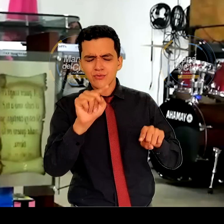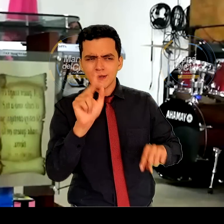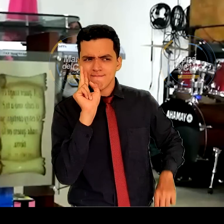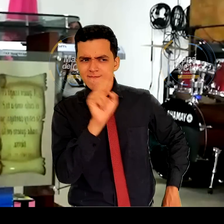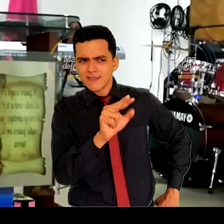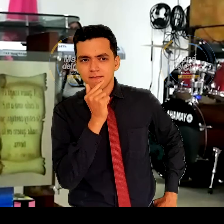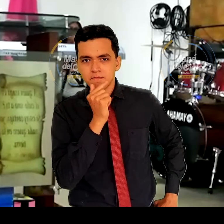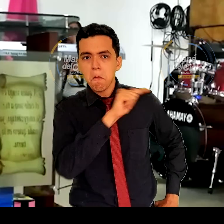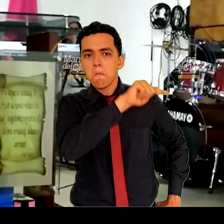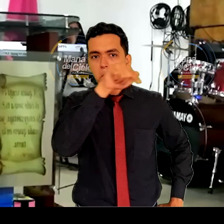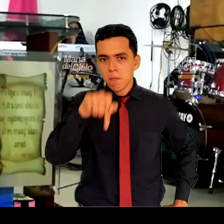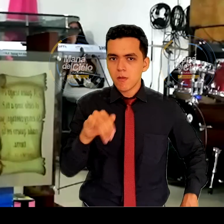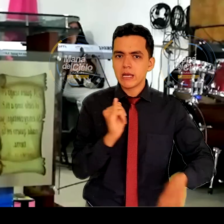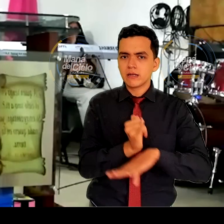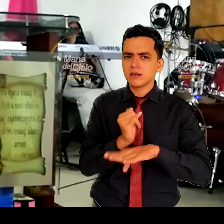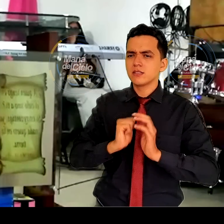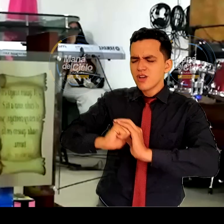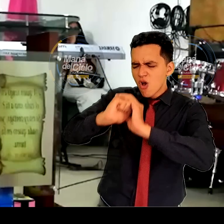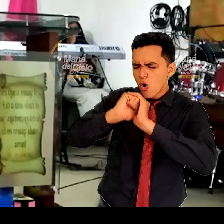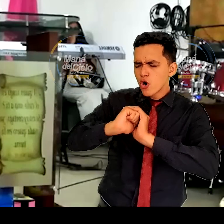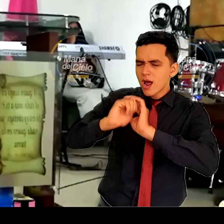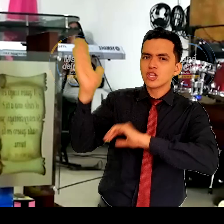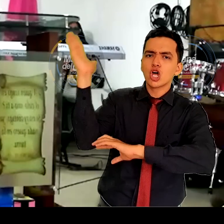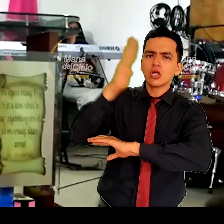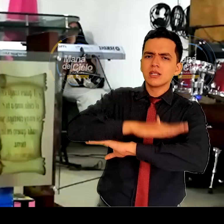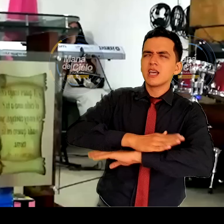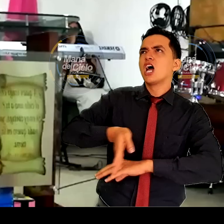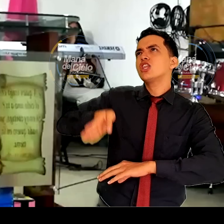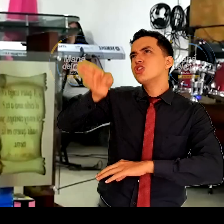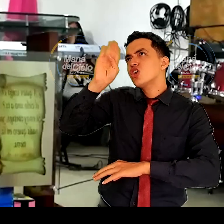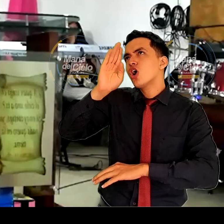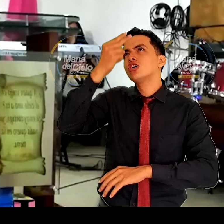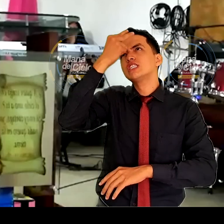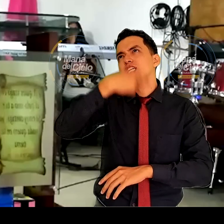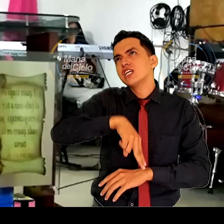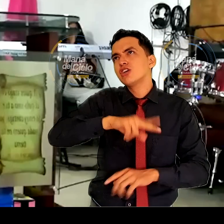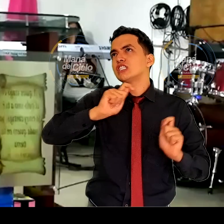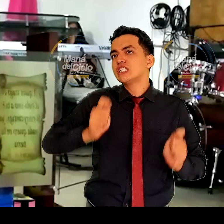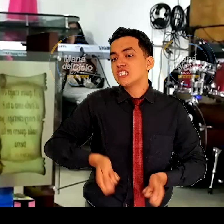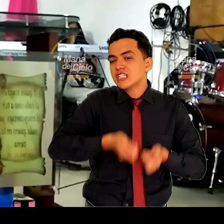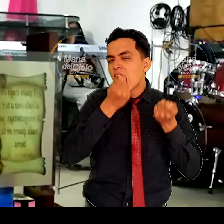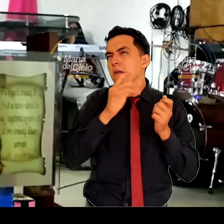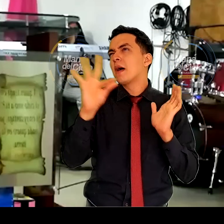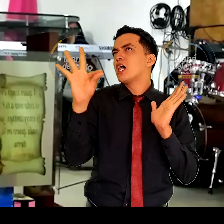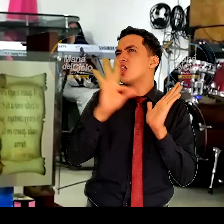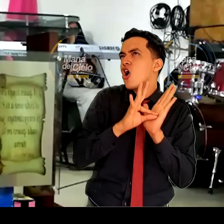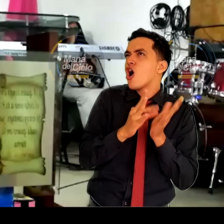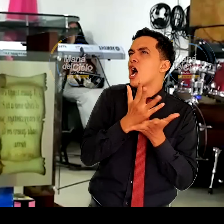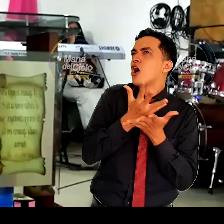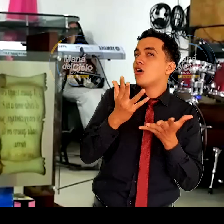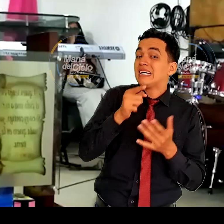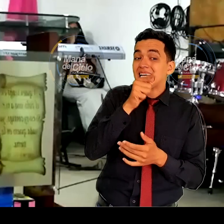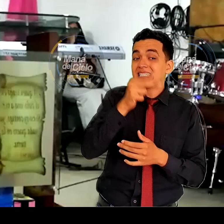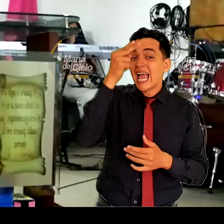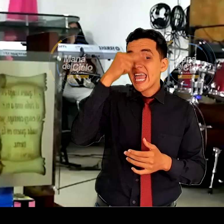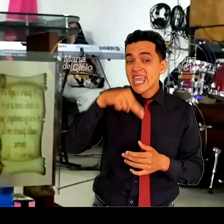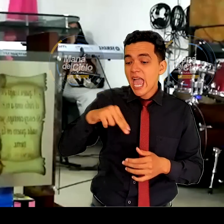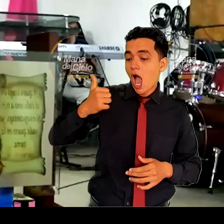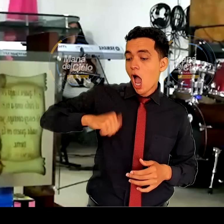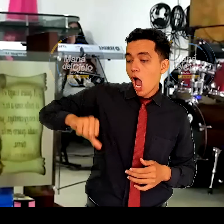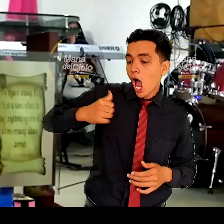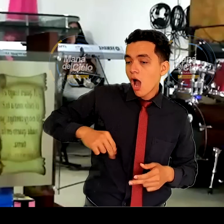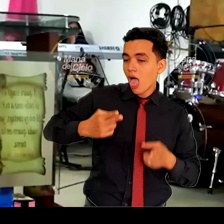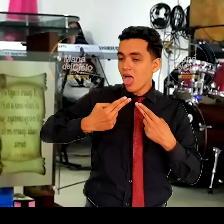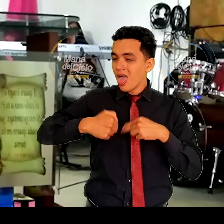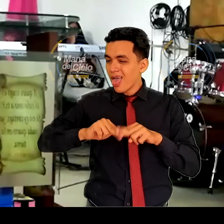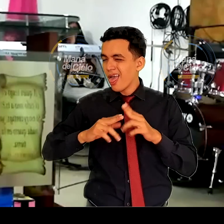oran y están todo el día en ayuno. Señor, salva a mi hijo, ese muchacho que es rebelde, que está en las drogas. Mire, Señor, esa hija que se me